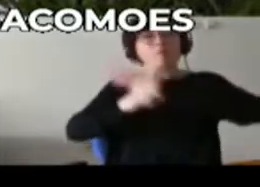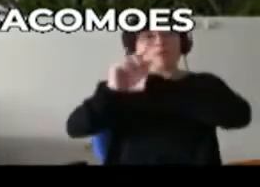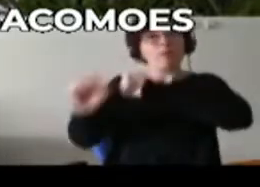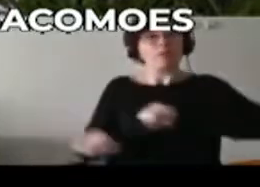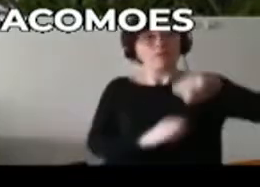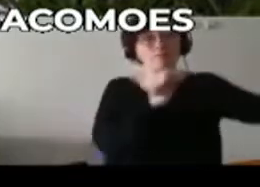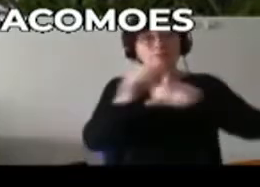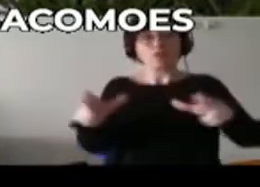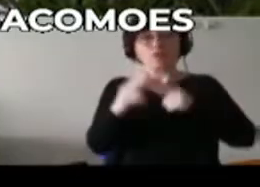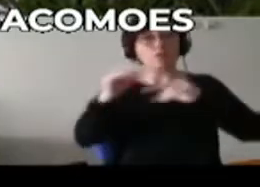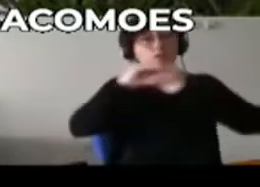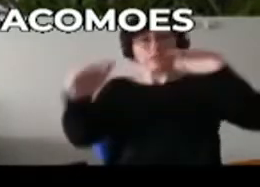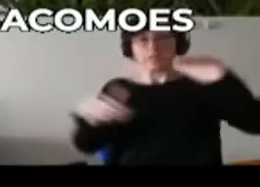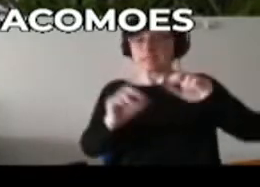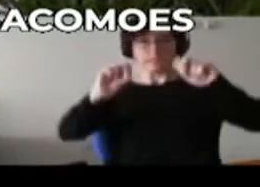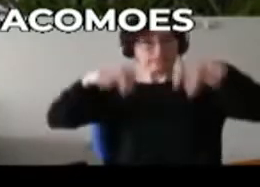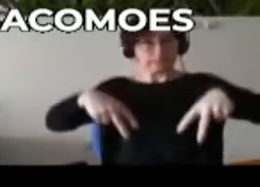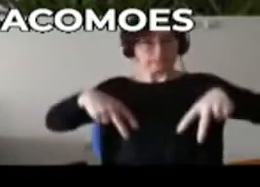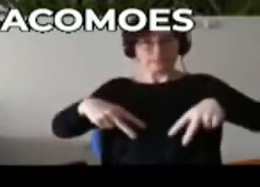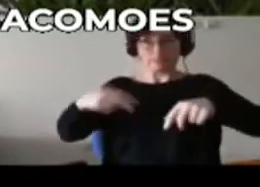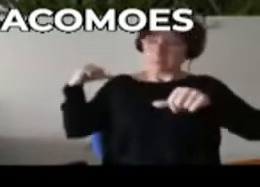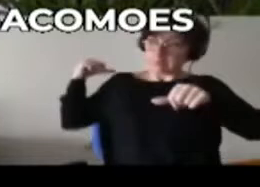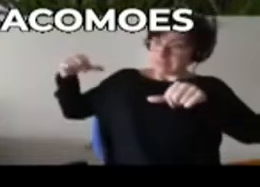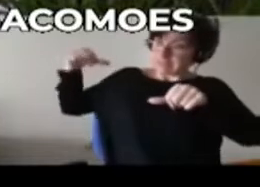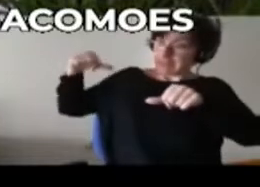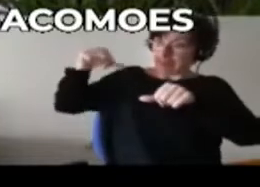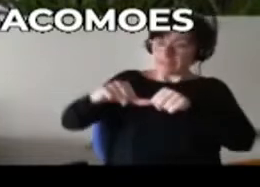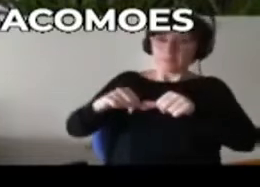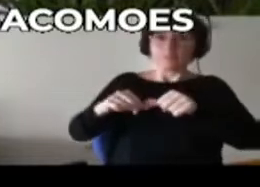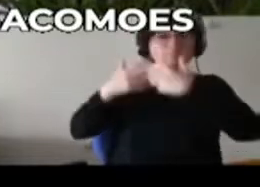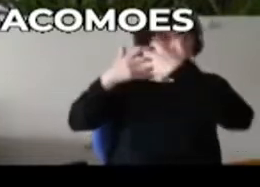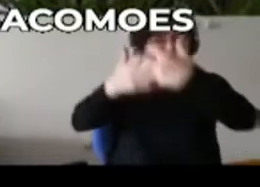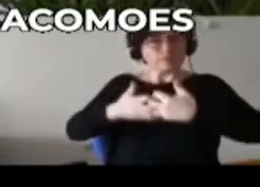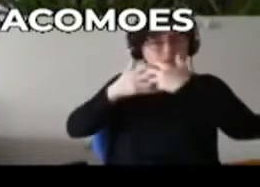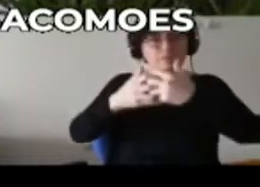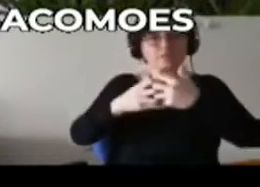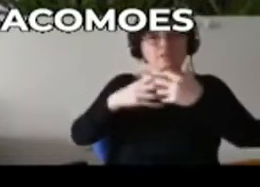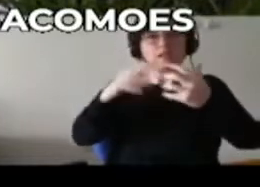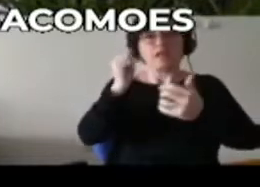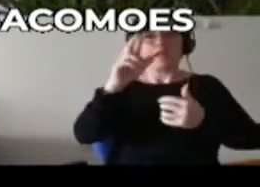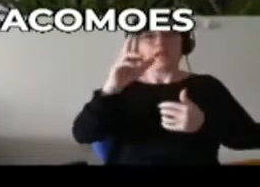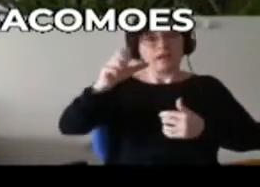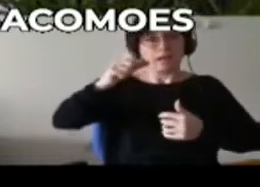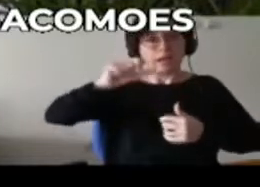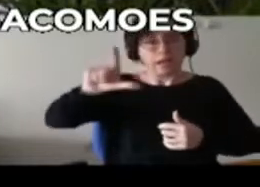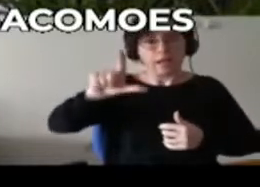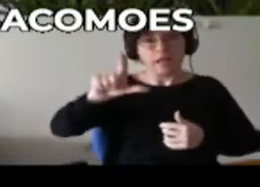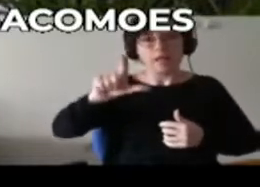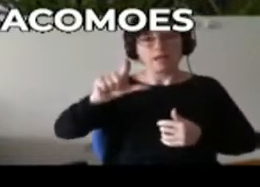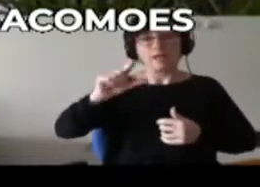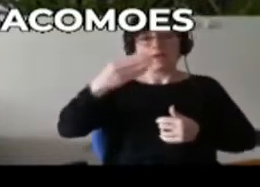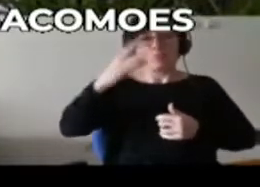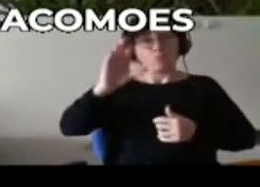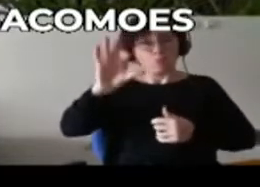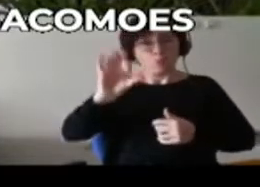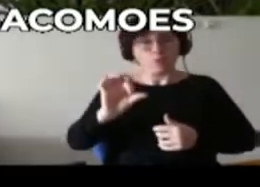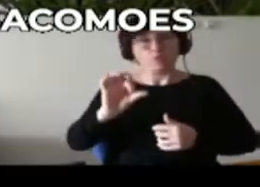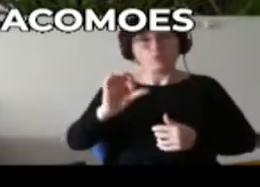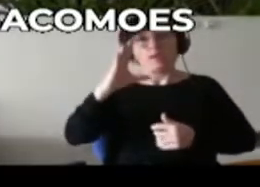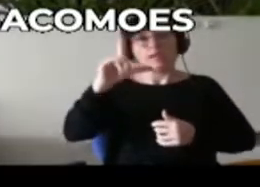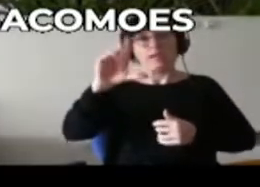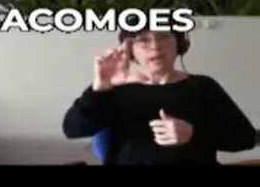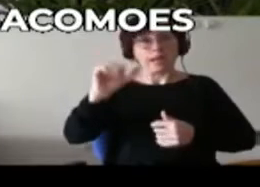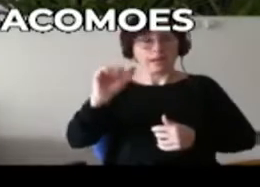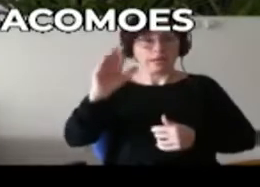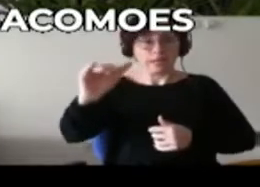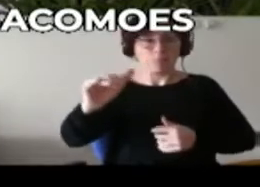desigualdad. Porque antes que nosotras abrieron camino Concepción Arenal, Emilia Pardo Bazán, Carmen de Burgos, Clara Campoamor, Victoria